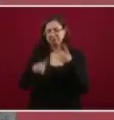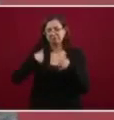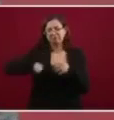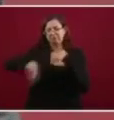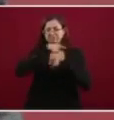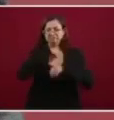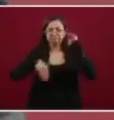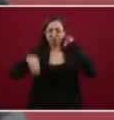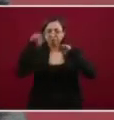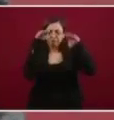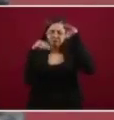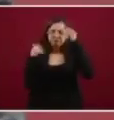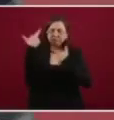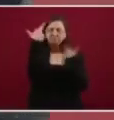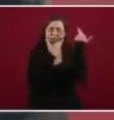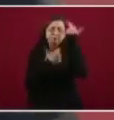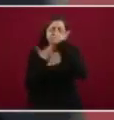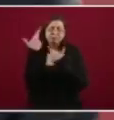analizando. Ayer